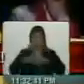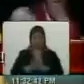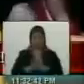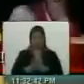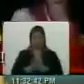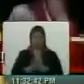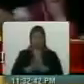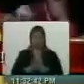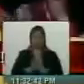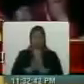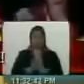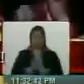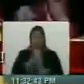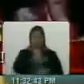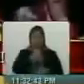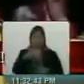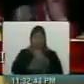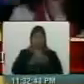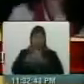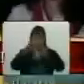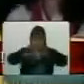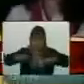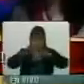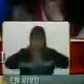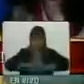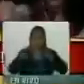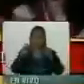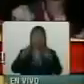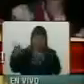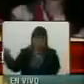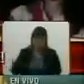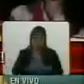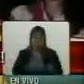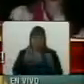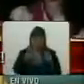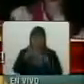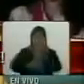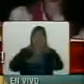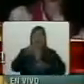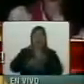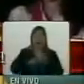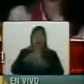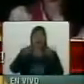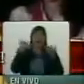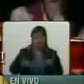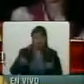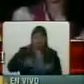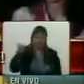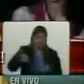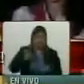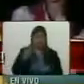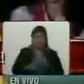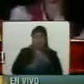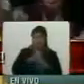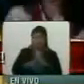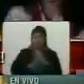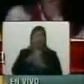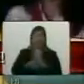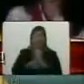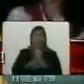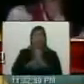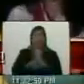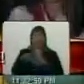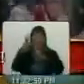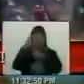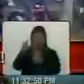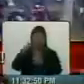¿Qué quieren hacer una auditoría? Bienvenida a la auditoría, que se haga la auditoría que se quiera hacer.